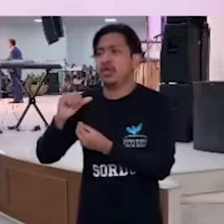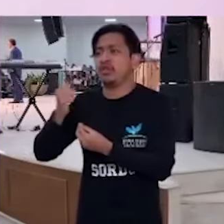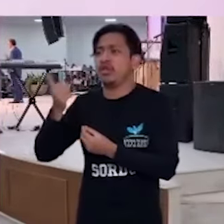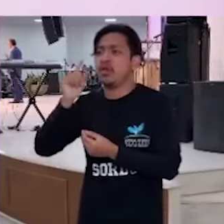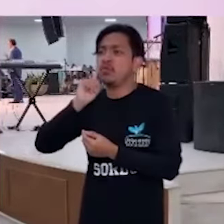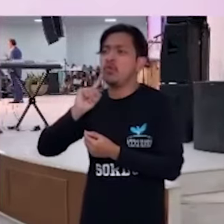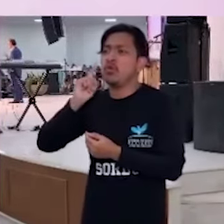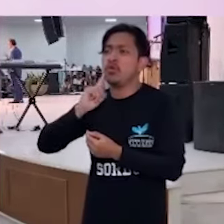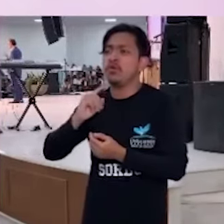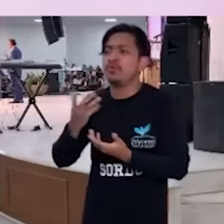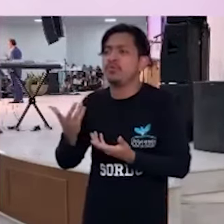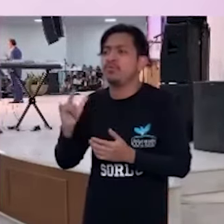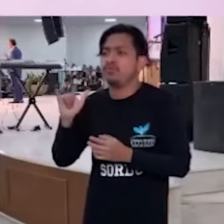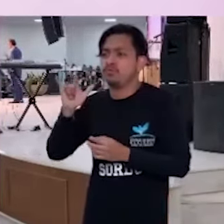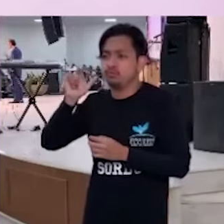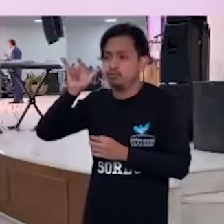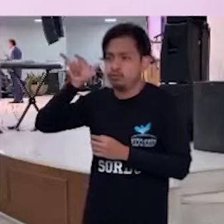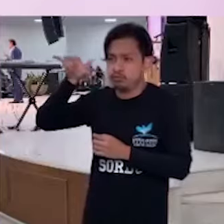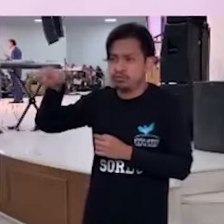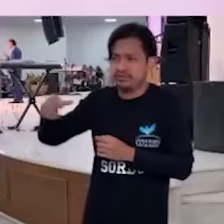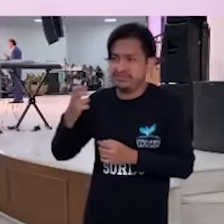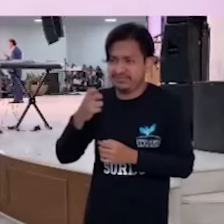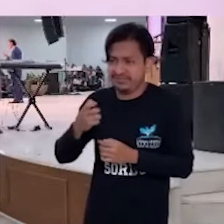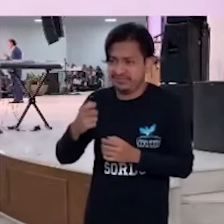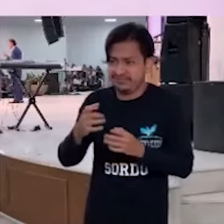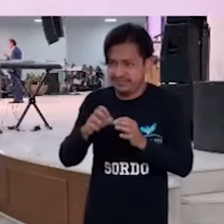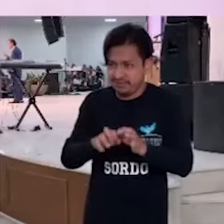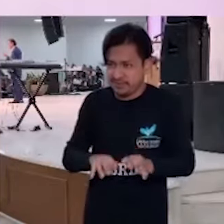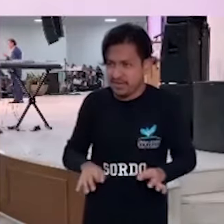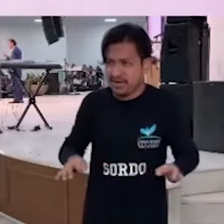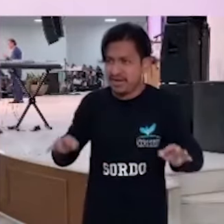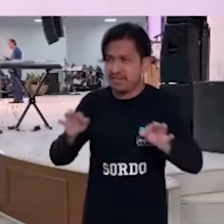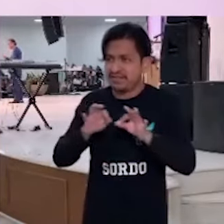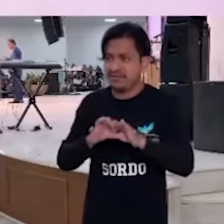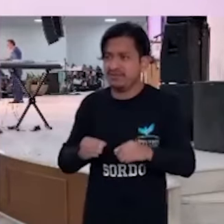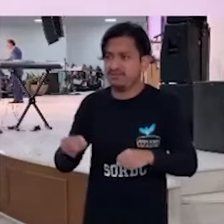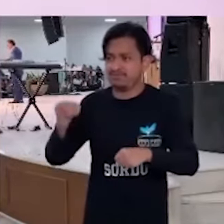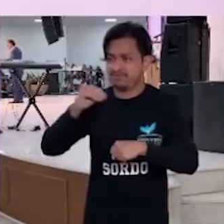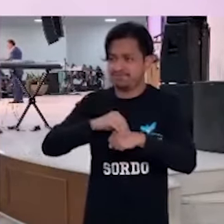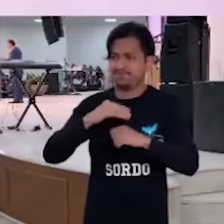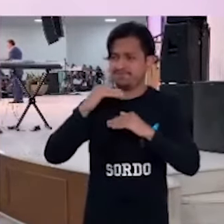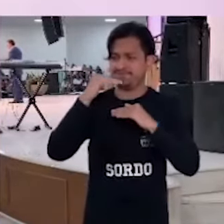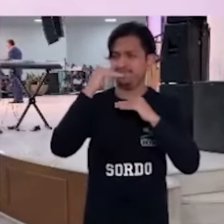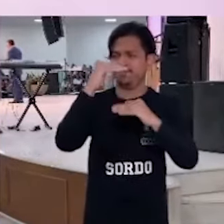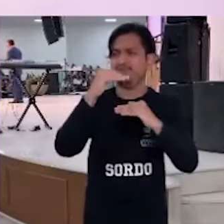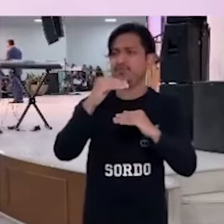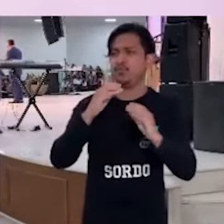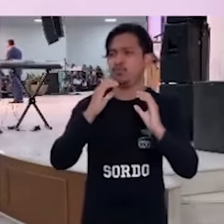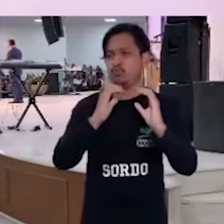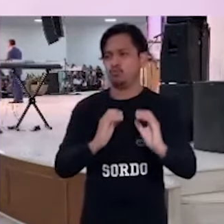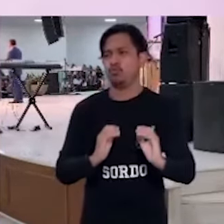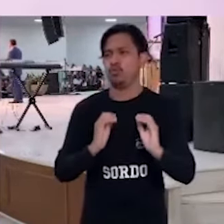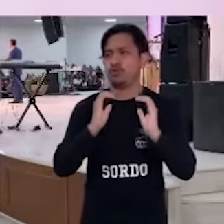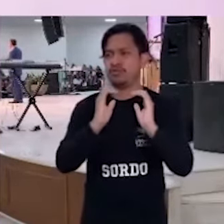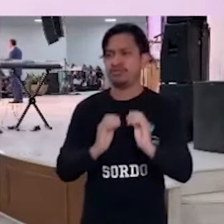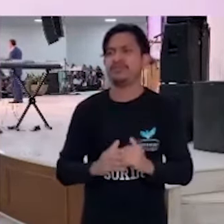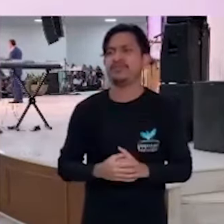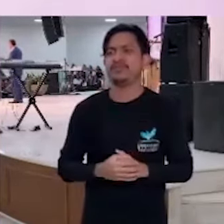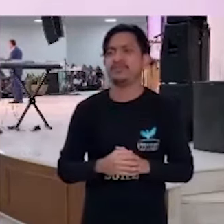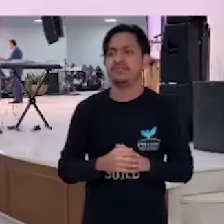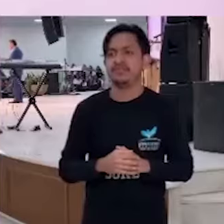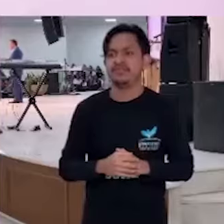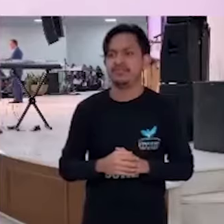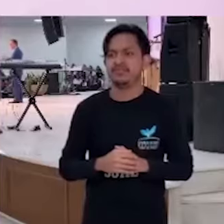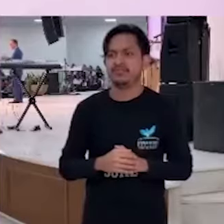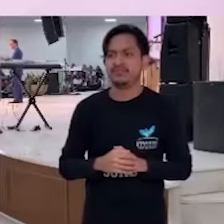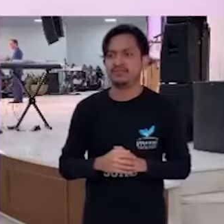candados, hermanos, que tenemos que poner para protegernos. Obviamente, situaciones como estas que acabo de decir, atender a una